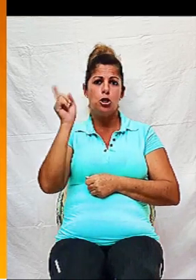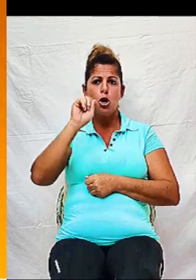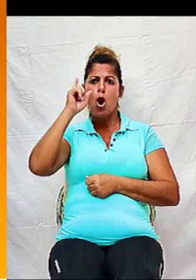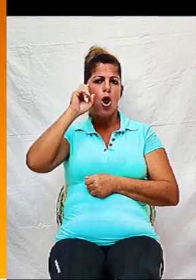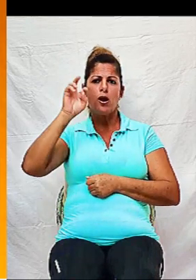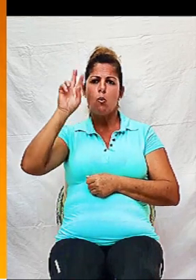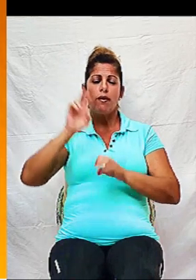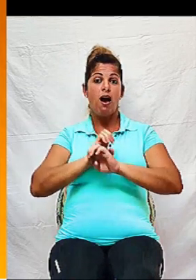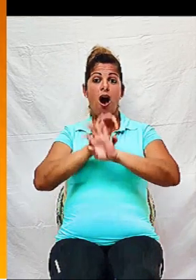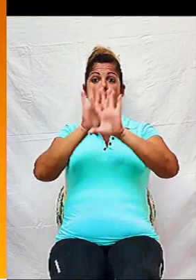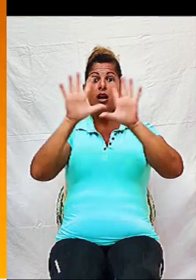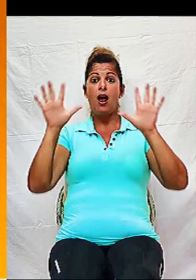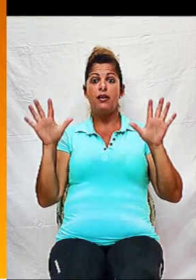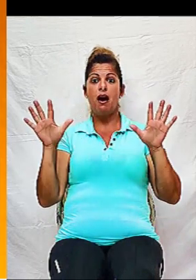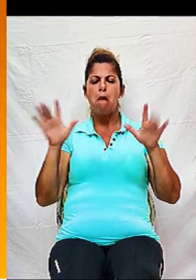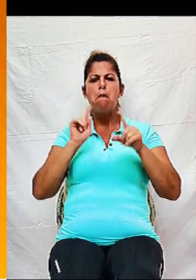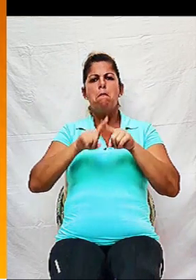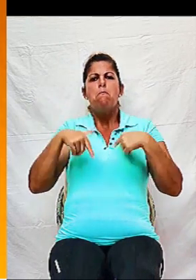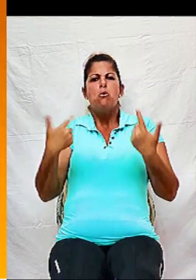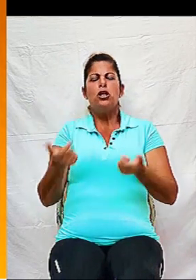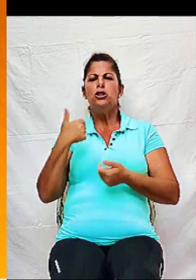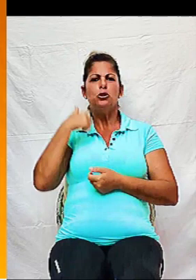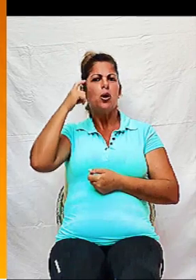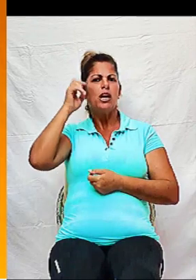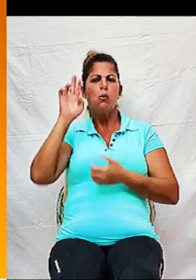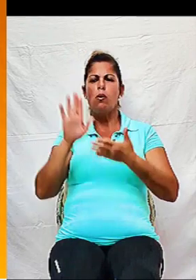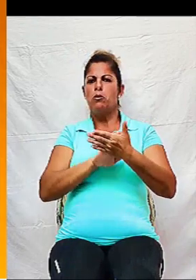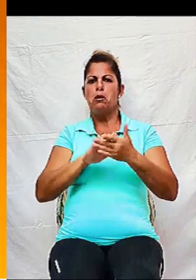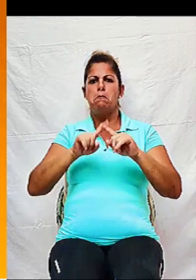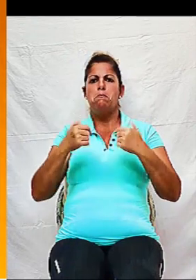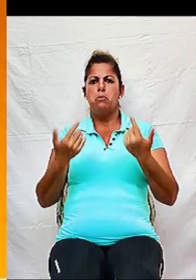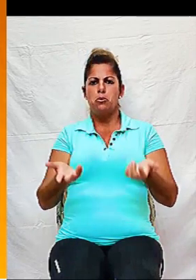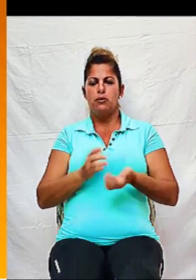Y si no lo recuerdo con claridad, ¿a qué creo que se debe?